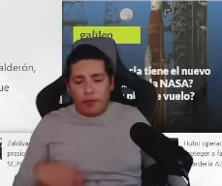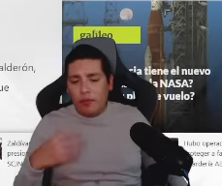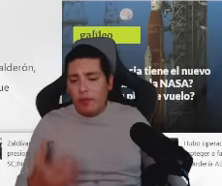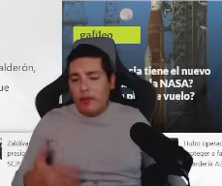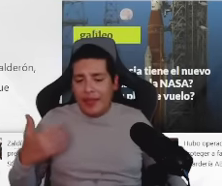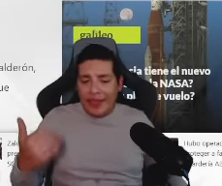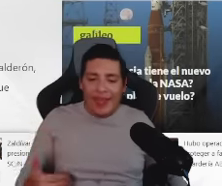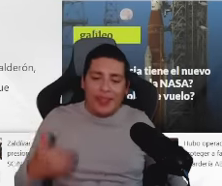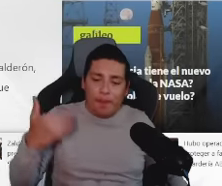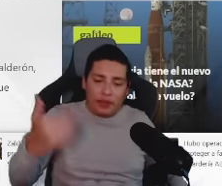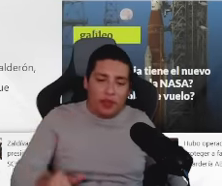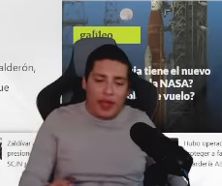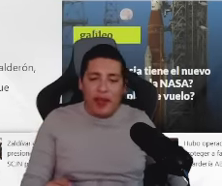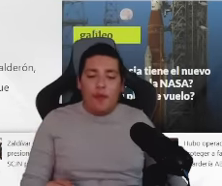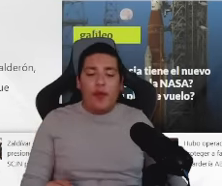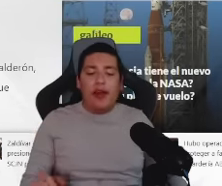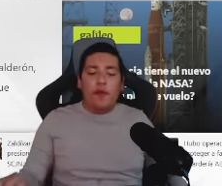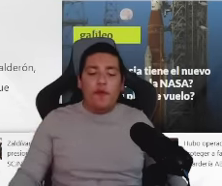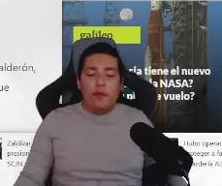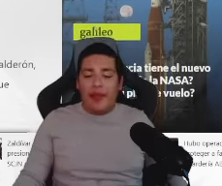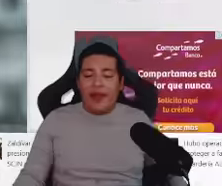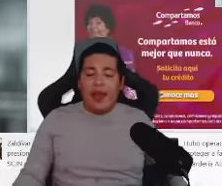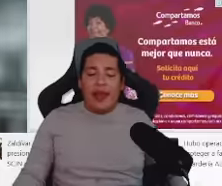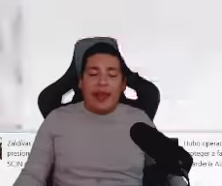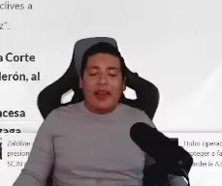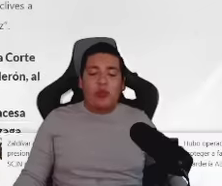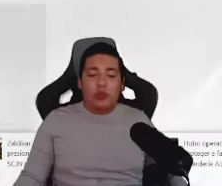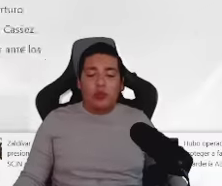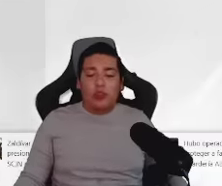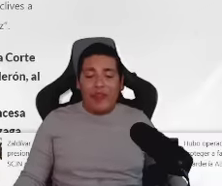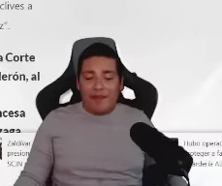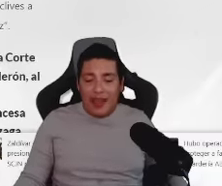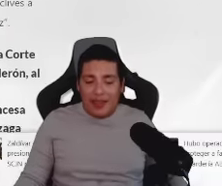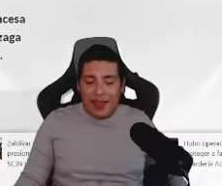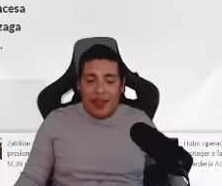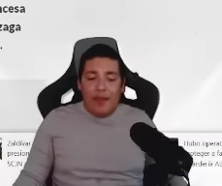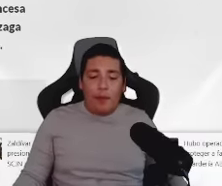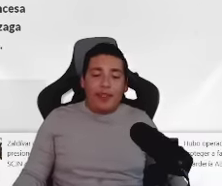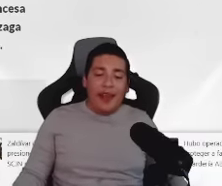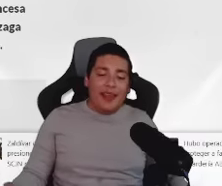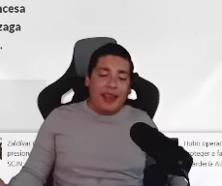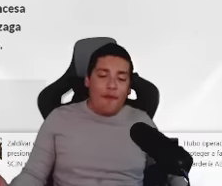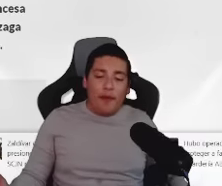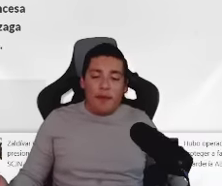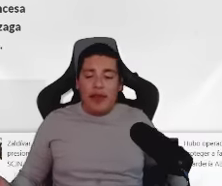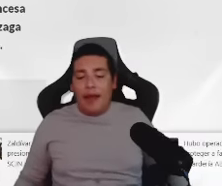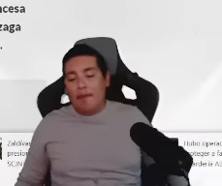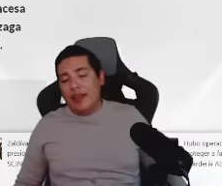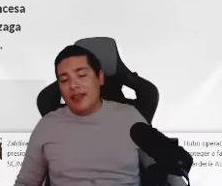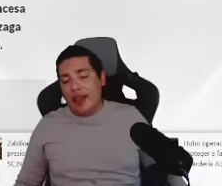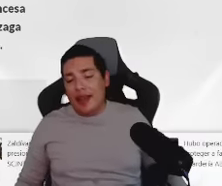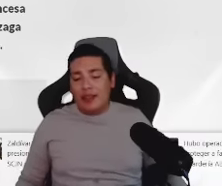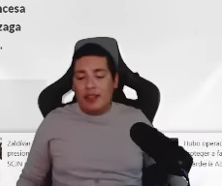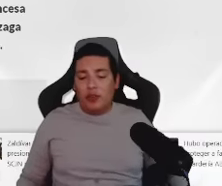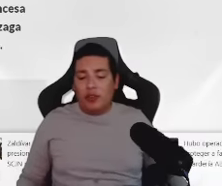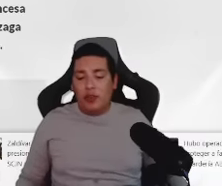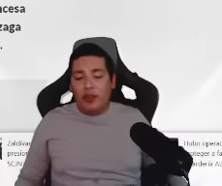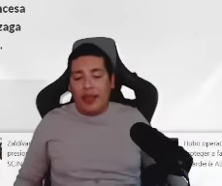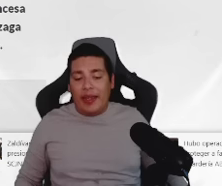de que esa persona fuera confirmada en su sentencia pues ahí está familiar esta